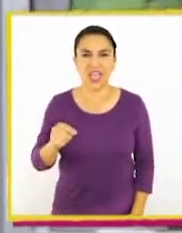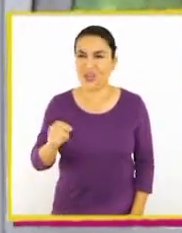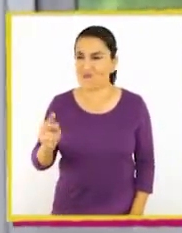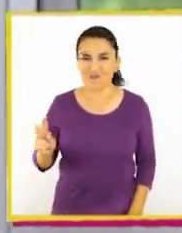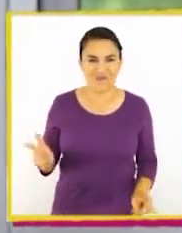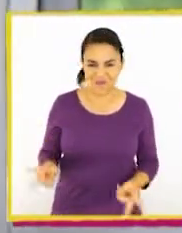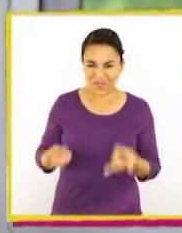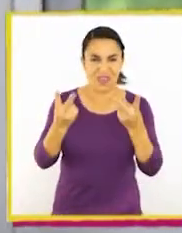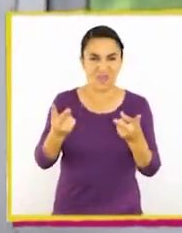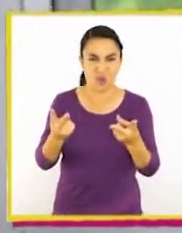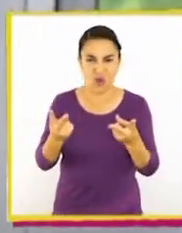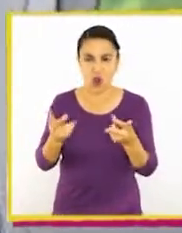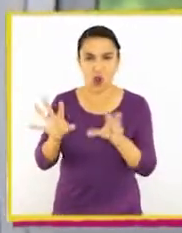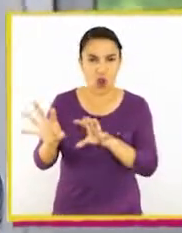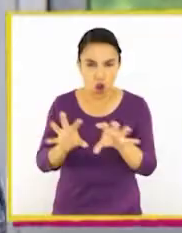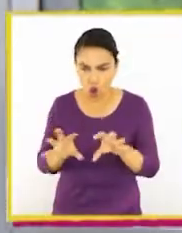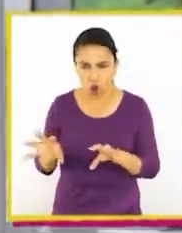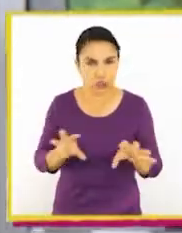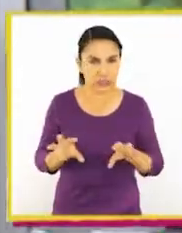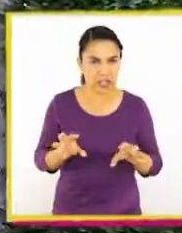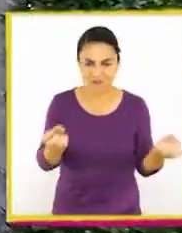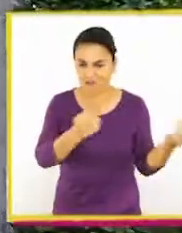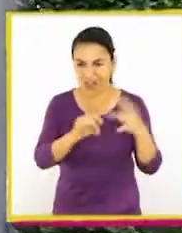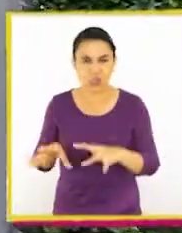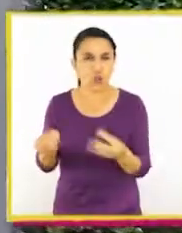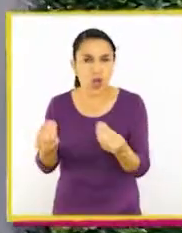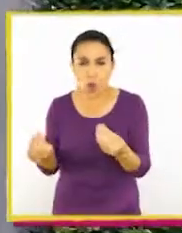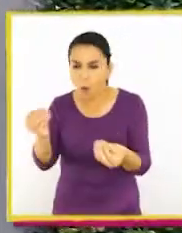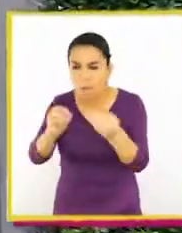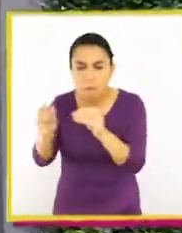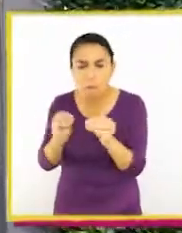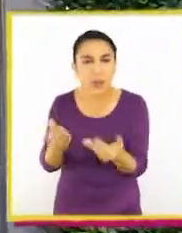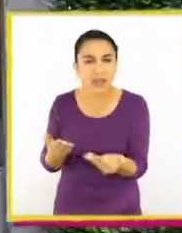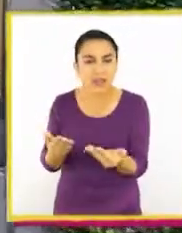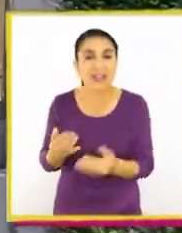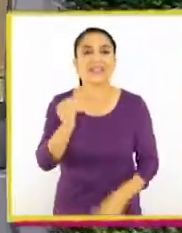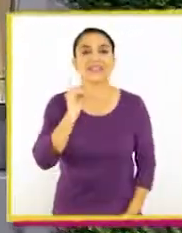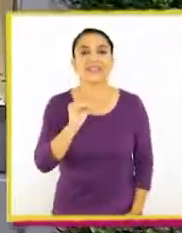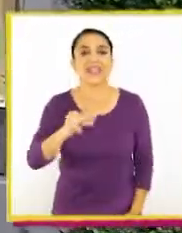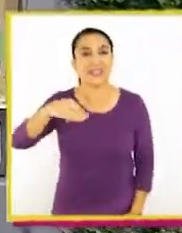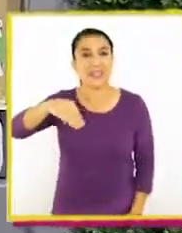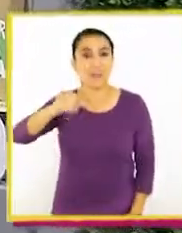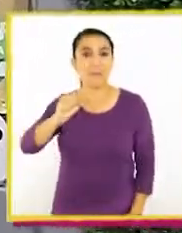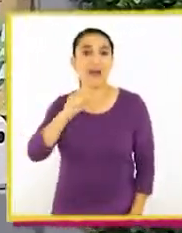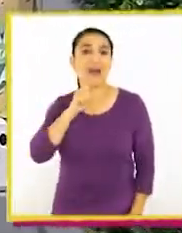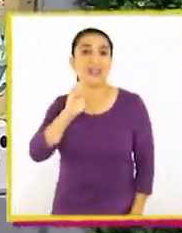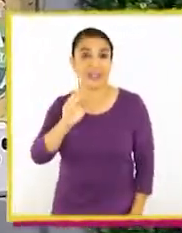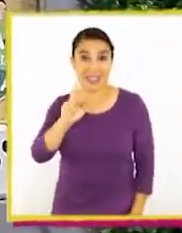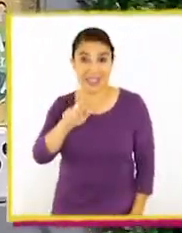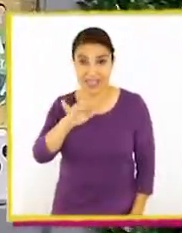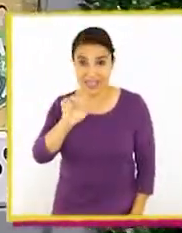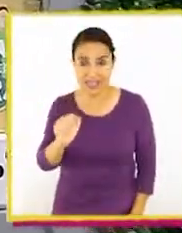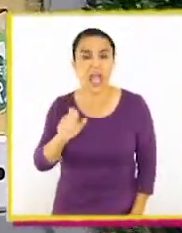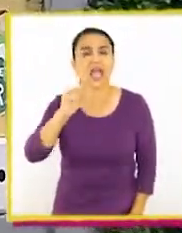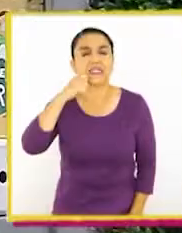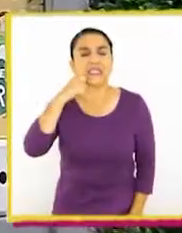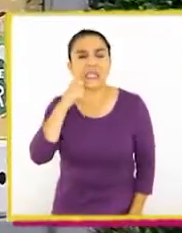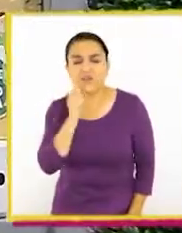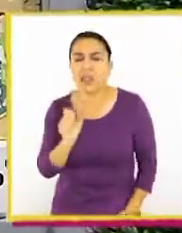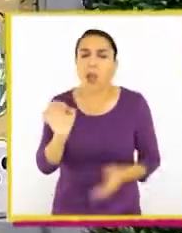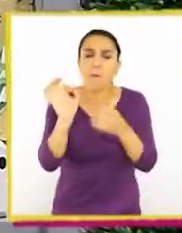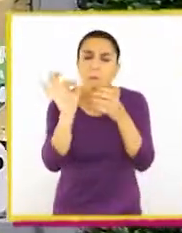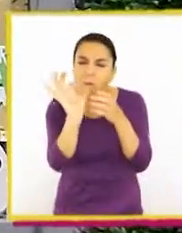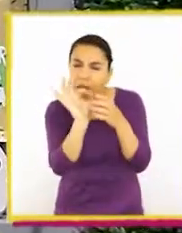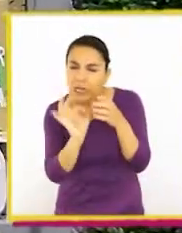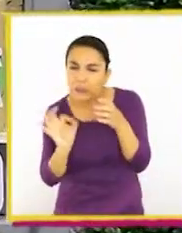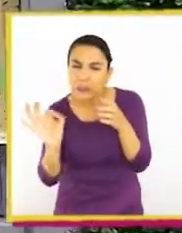seres vivos? Los materiales e incluso la basura. Muy bien, de materia. La materia está formada por